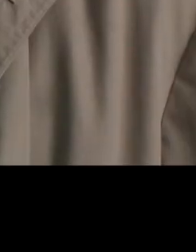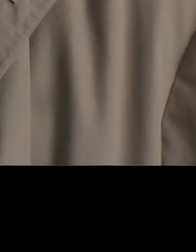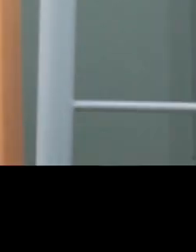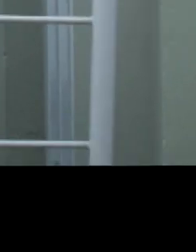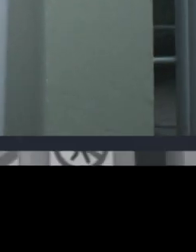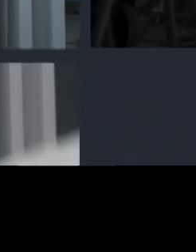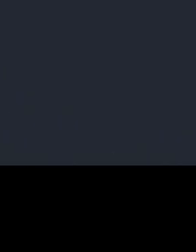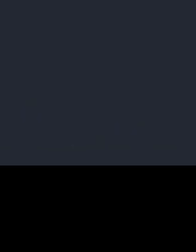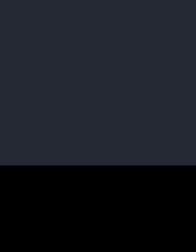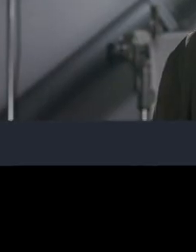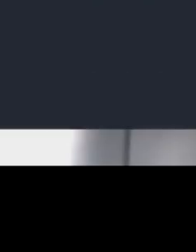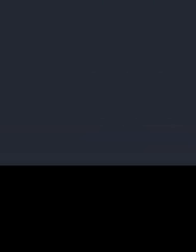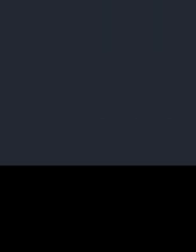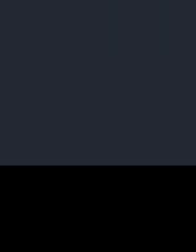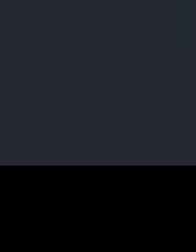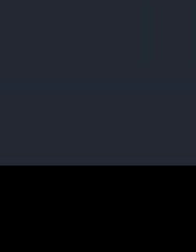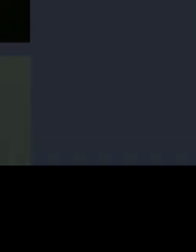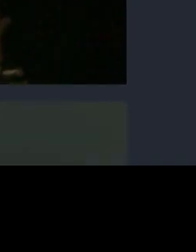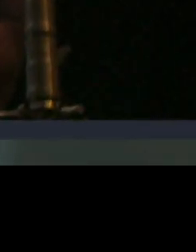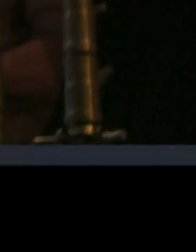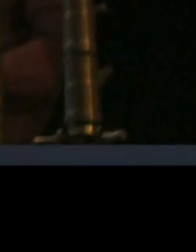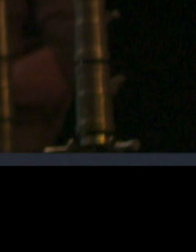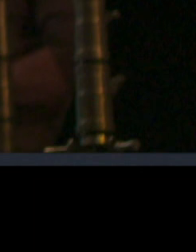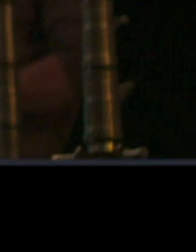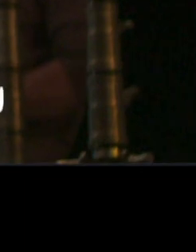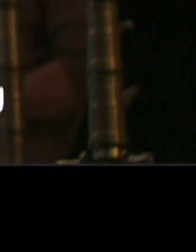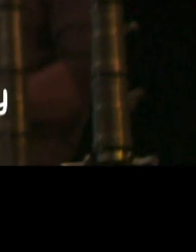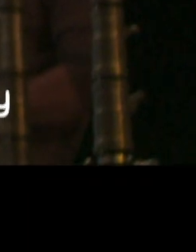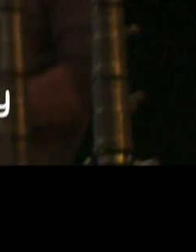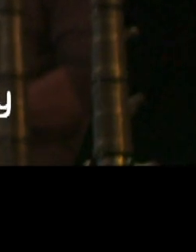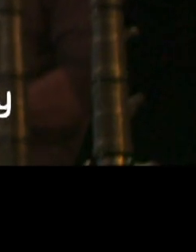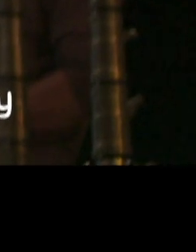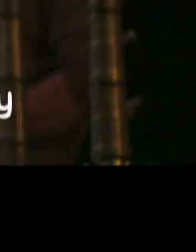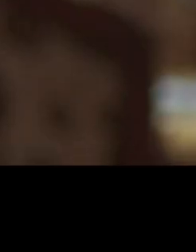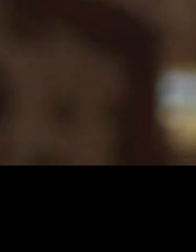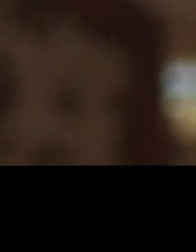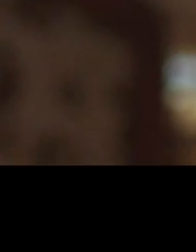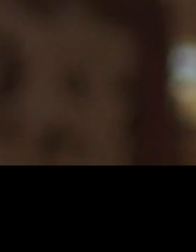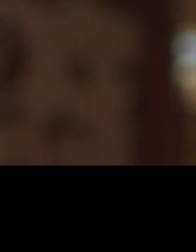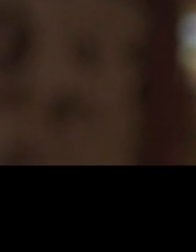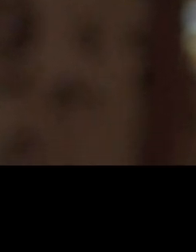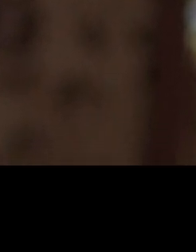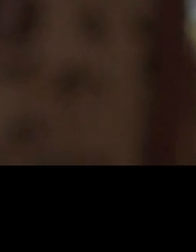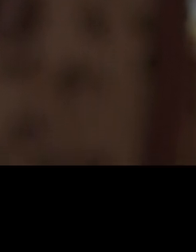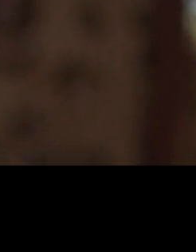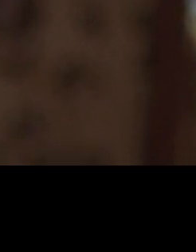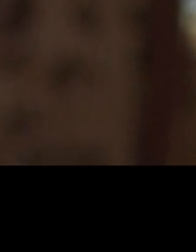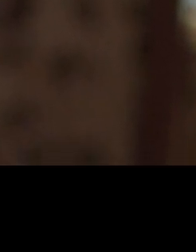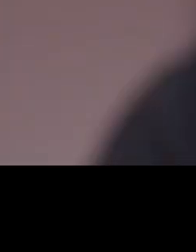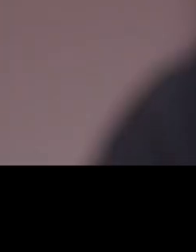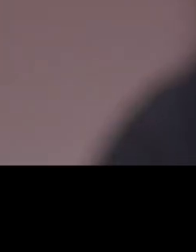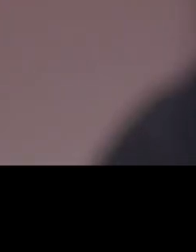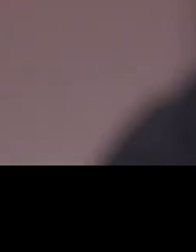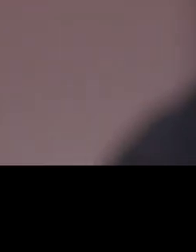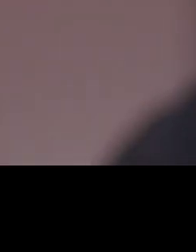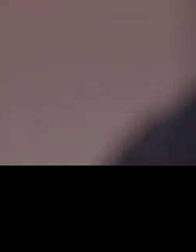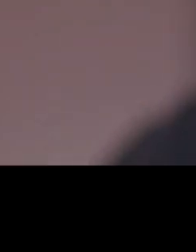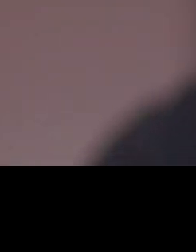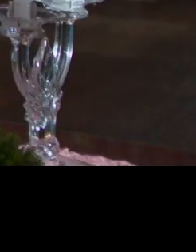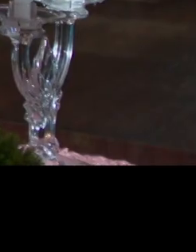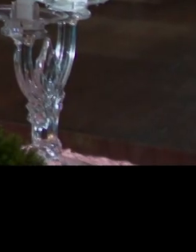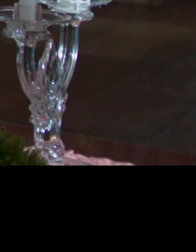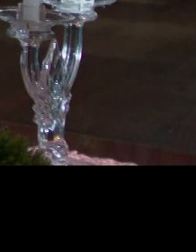Todos ustedes tienen la fuerza interior, esa energía, porque estamos vivos ahí. ¿Qué somos? Ni